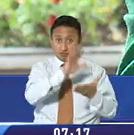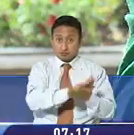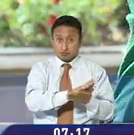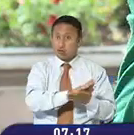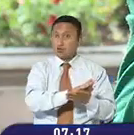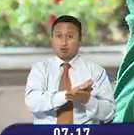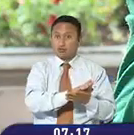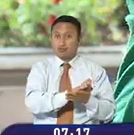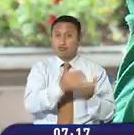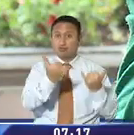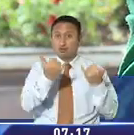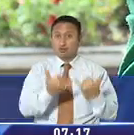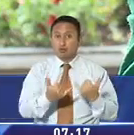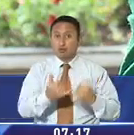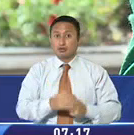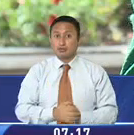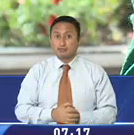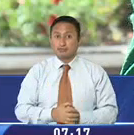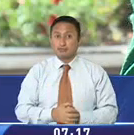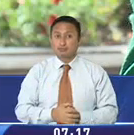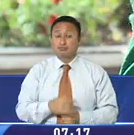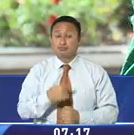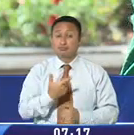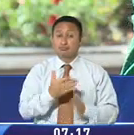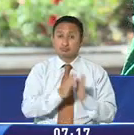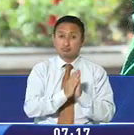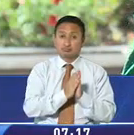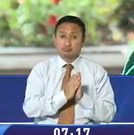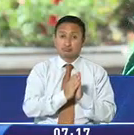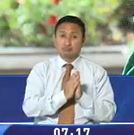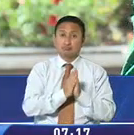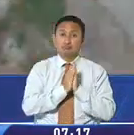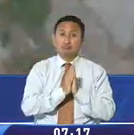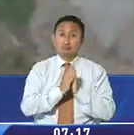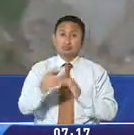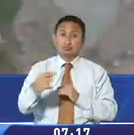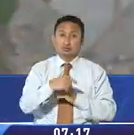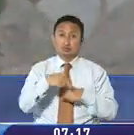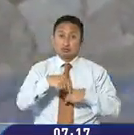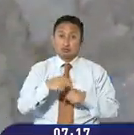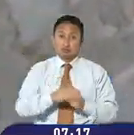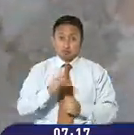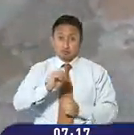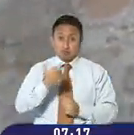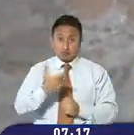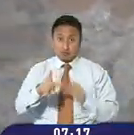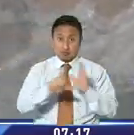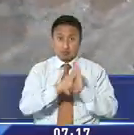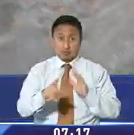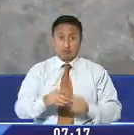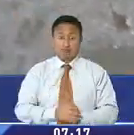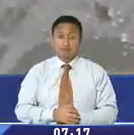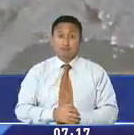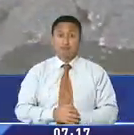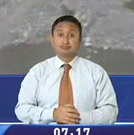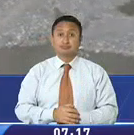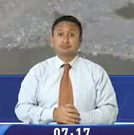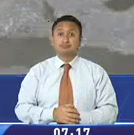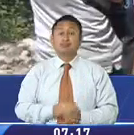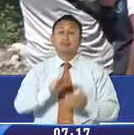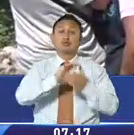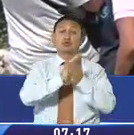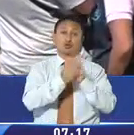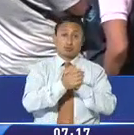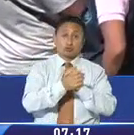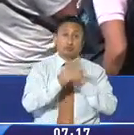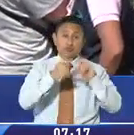ocasión vamos a solicitar que esa disposición se aplique. Las actividades en Yutsupino habrían iniciado a principios de noviembre. Sostuvo